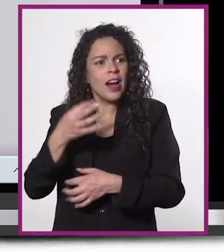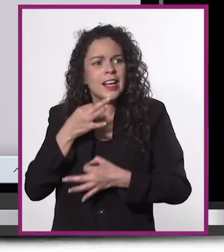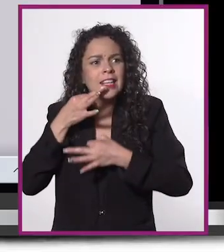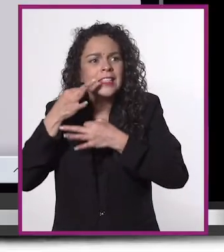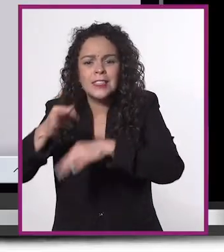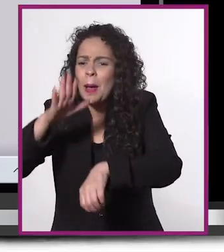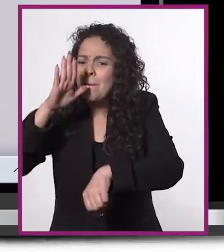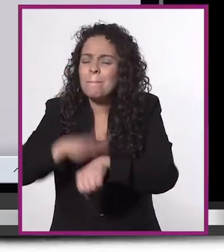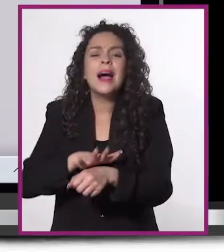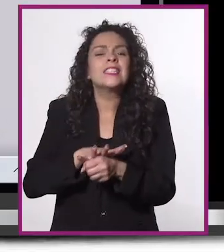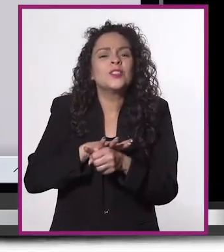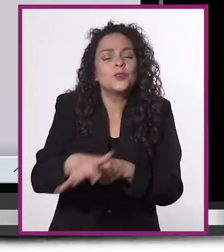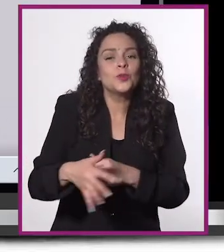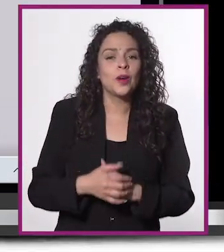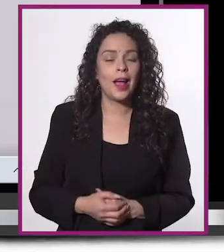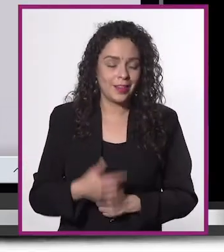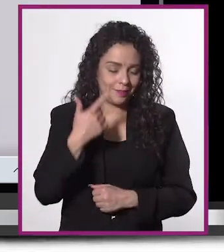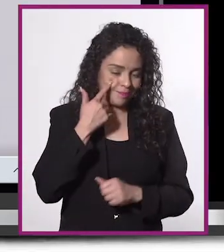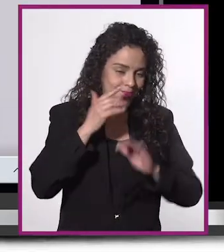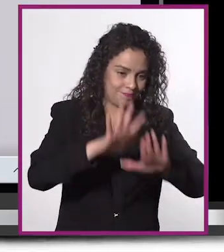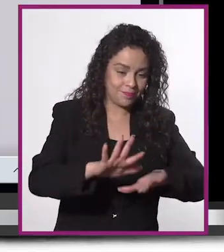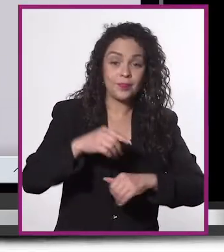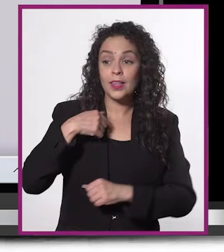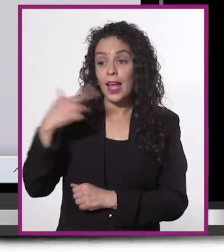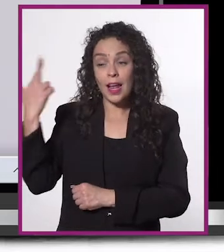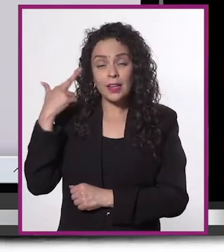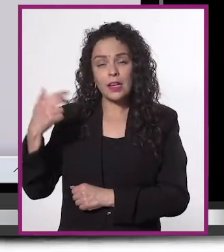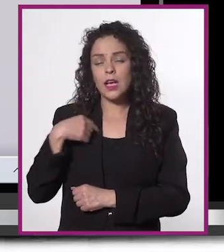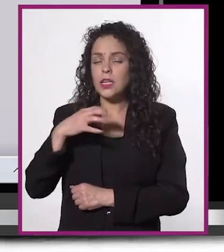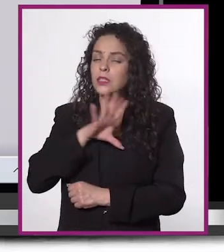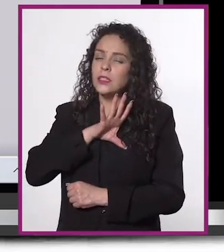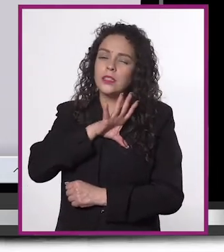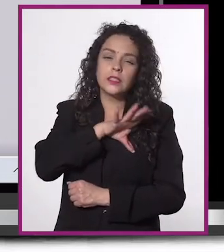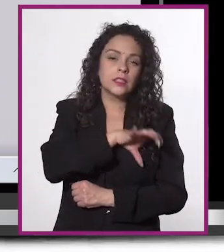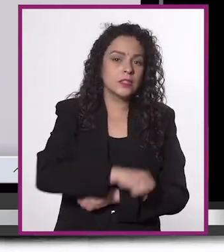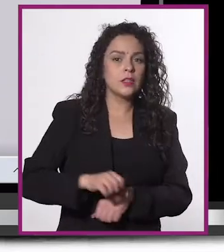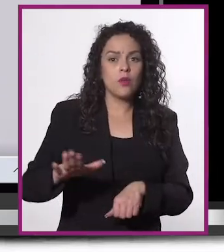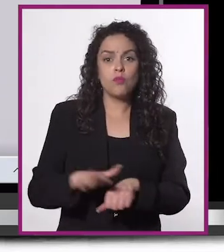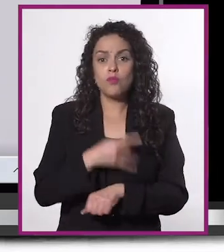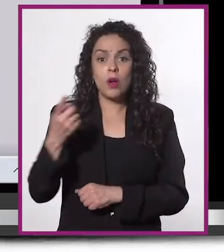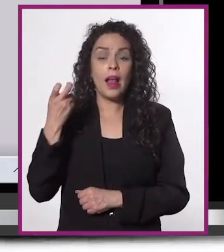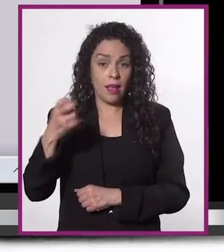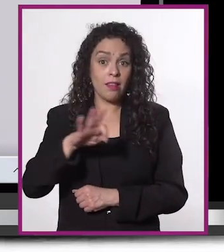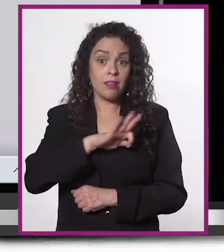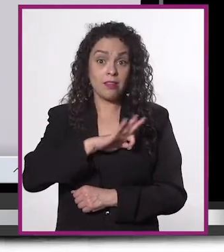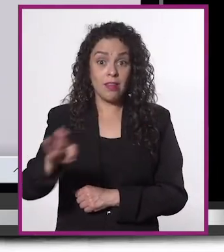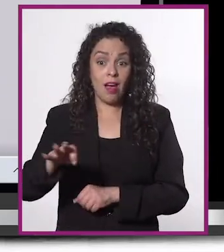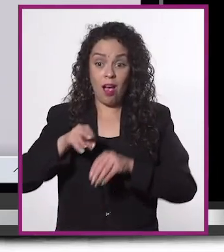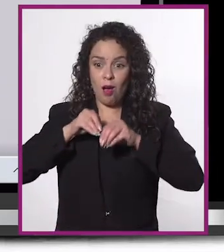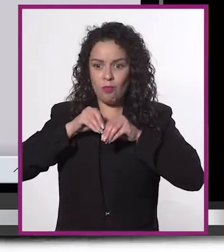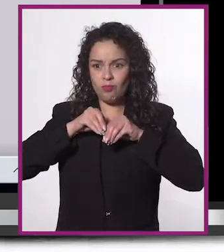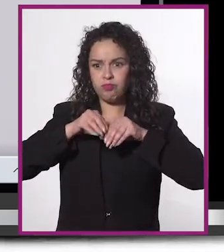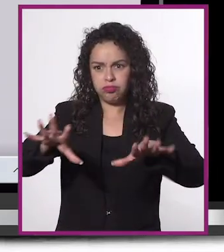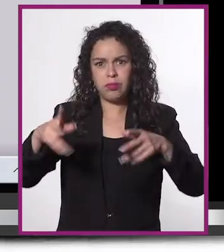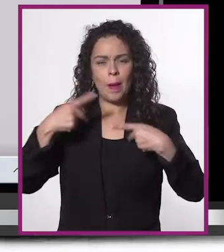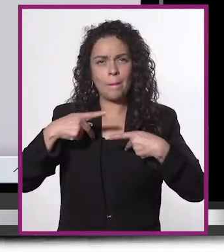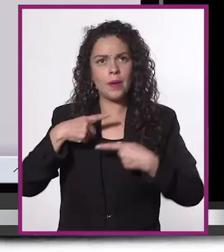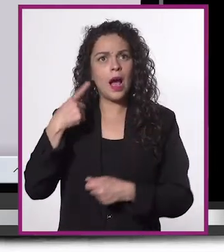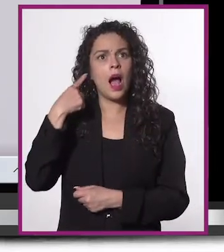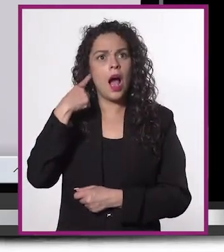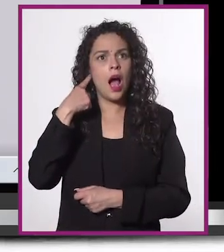pues el sonido me fascina porque es un elemento en el que podemos proyectar situaciones que no